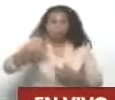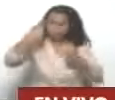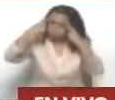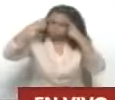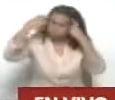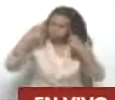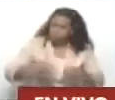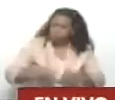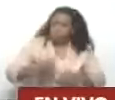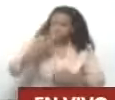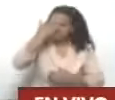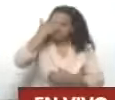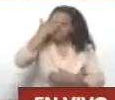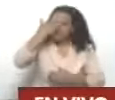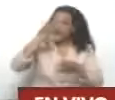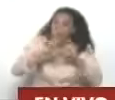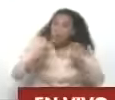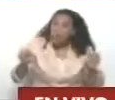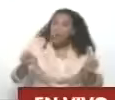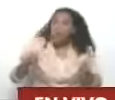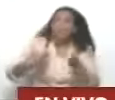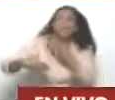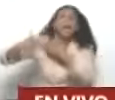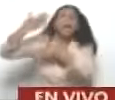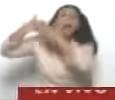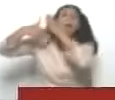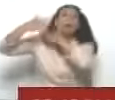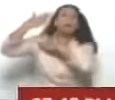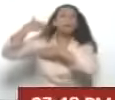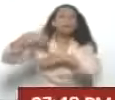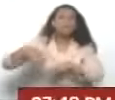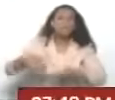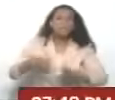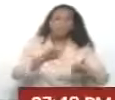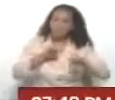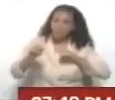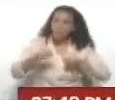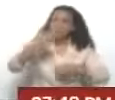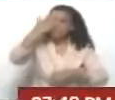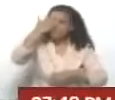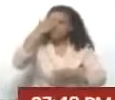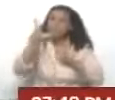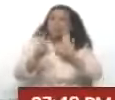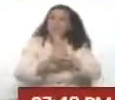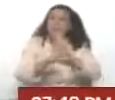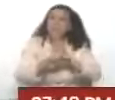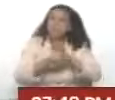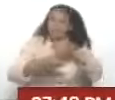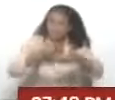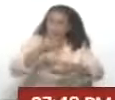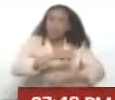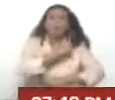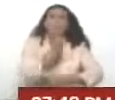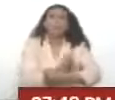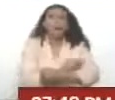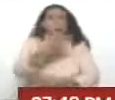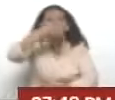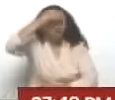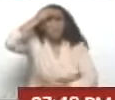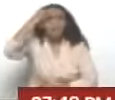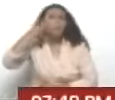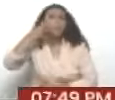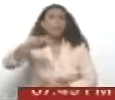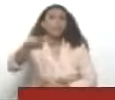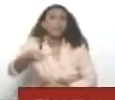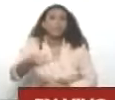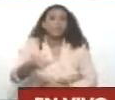en las luchas, educado, culto y preparado cada vez más para tener el poder político, porque al final,